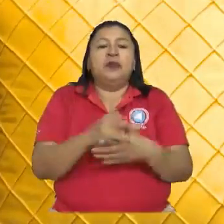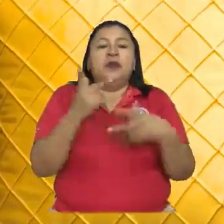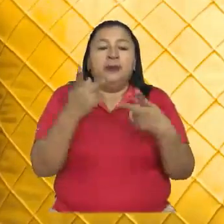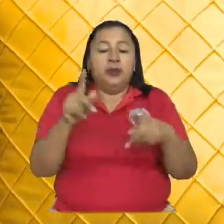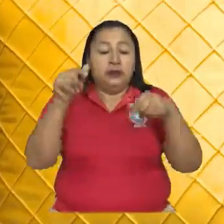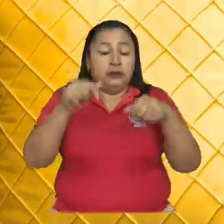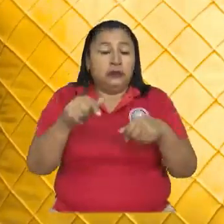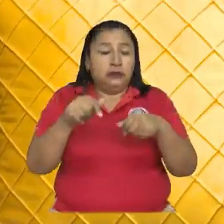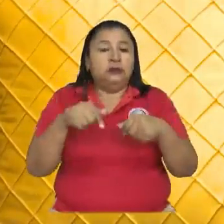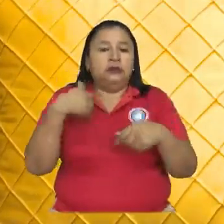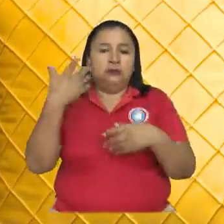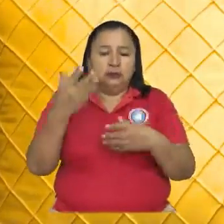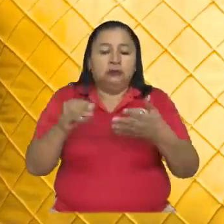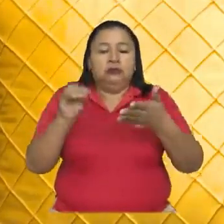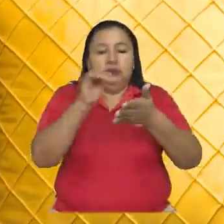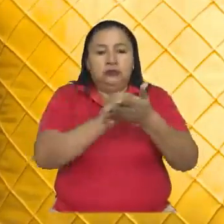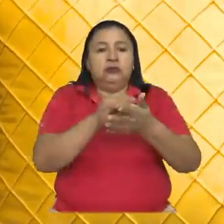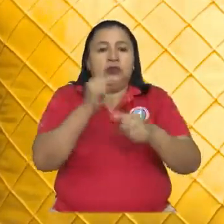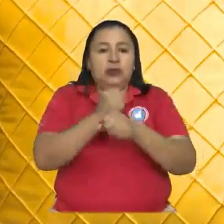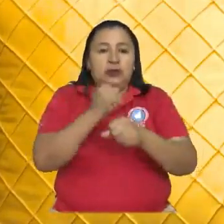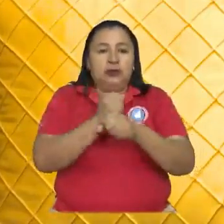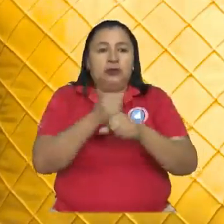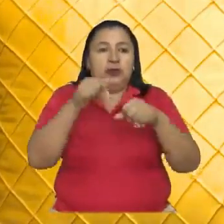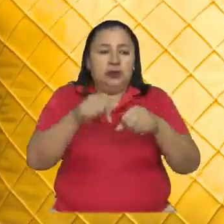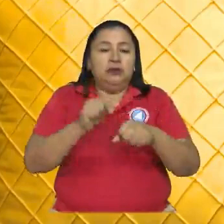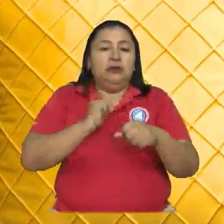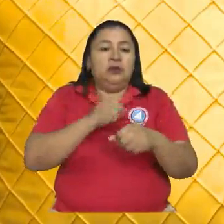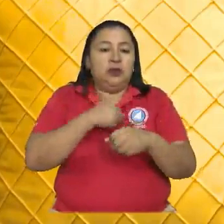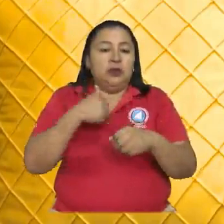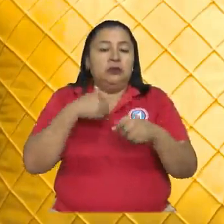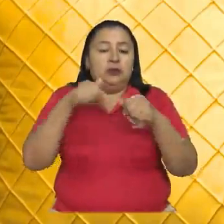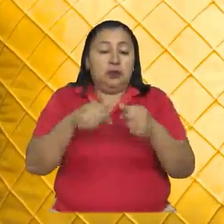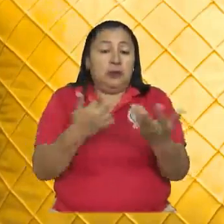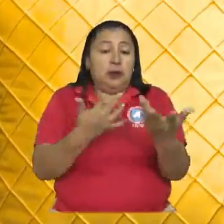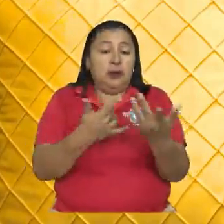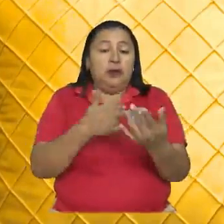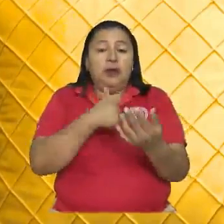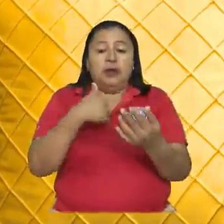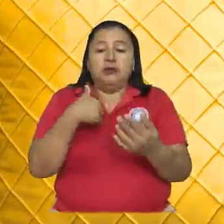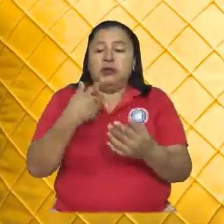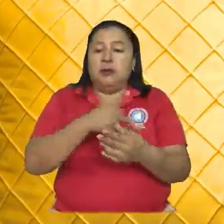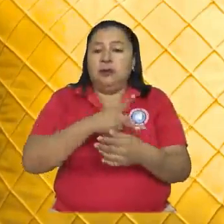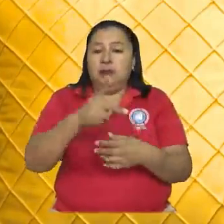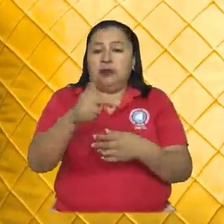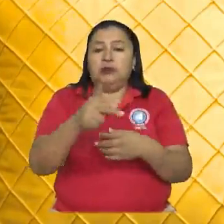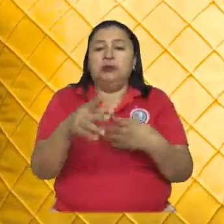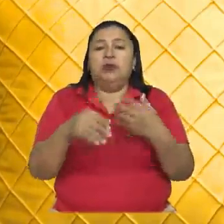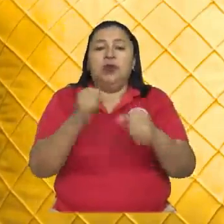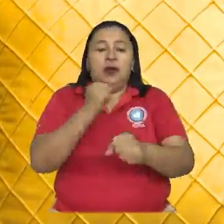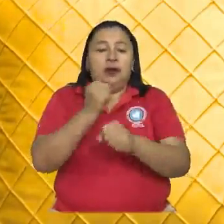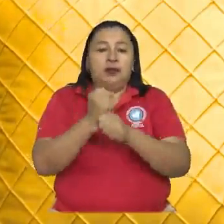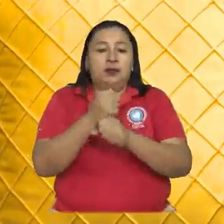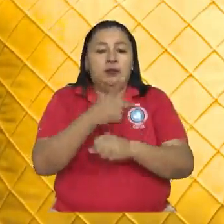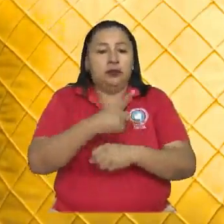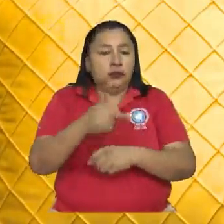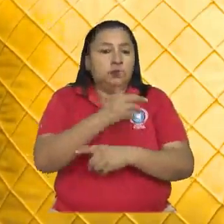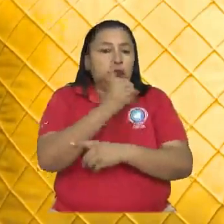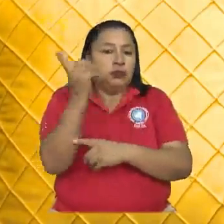esa es parte, ¿verdad?, del trabajo y de lo que esperamos realizar en los próximos